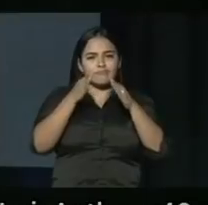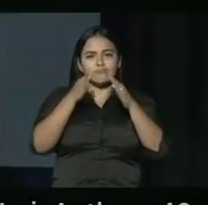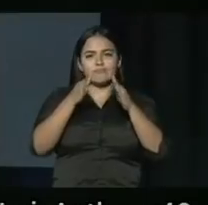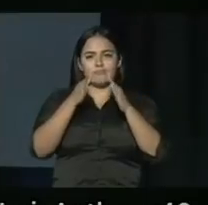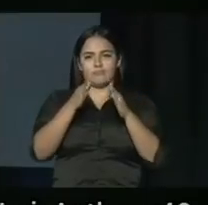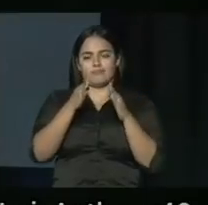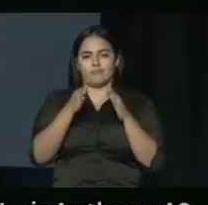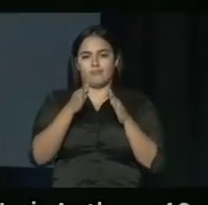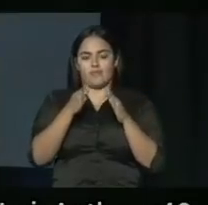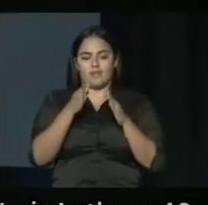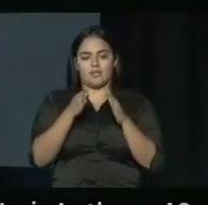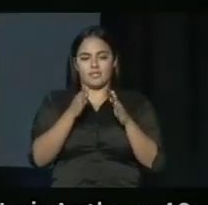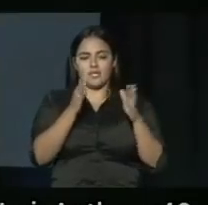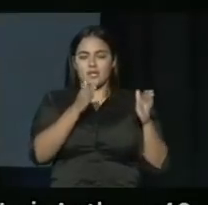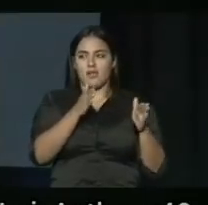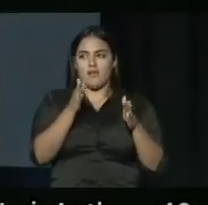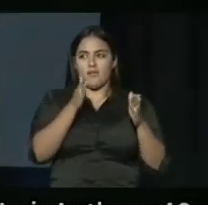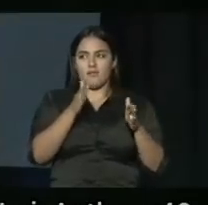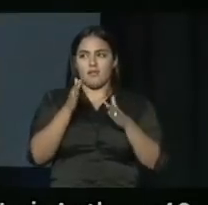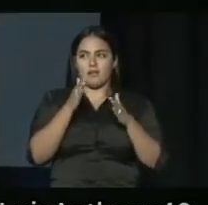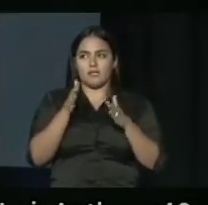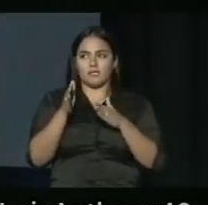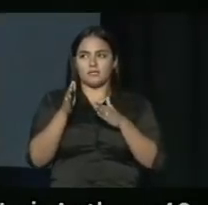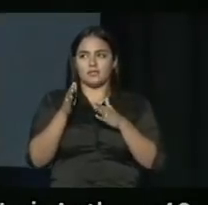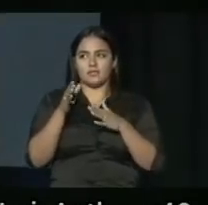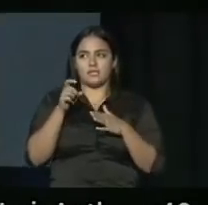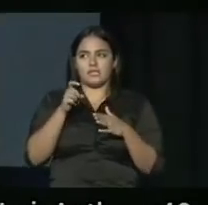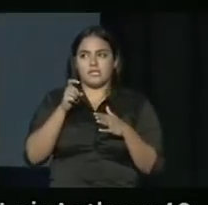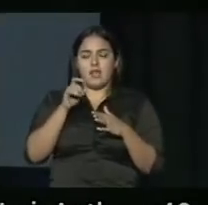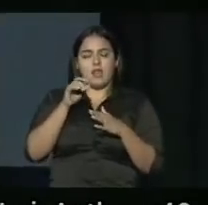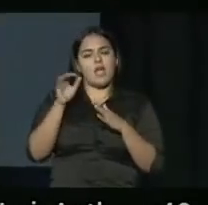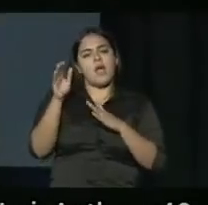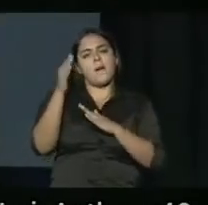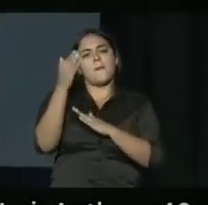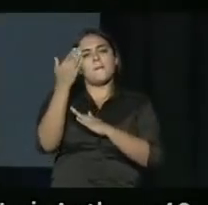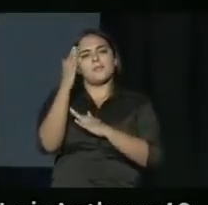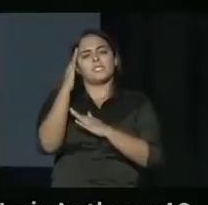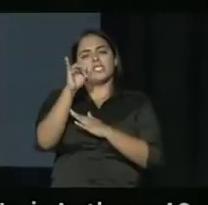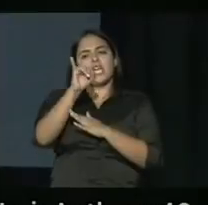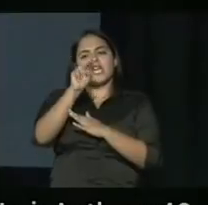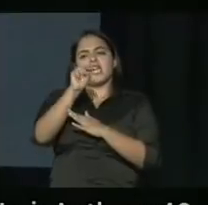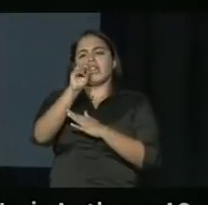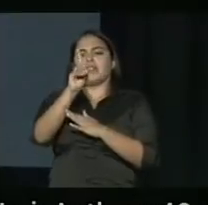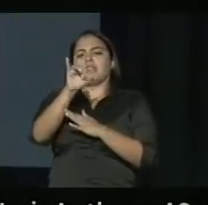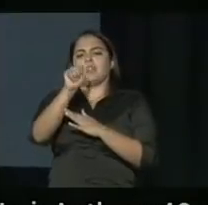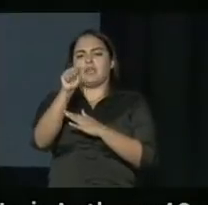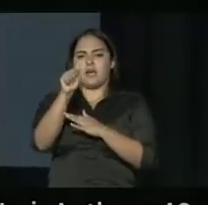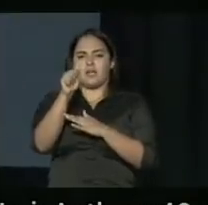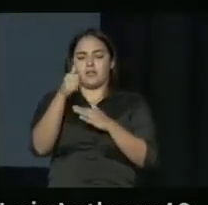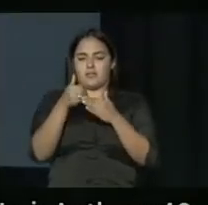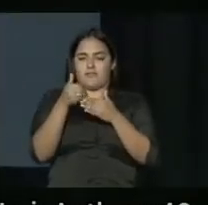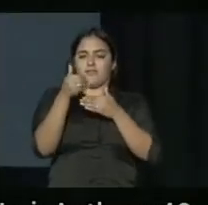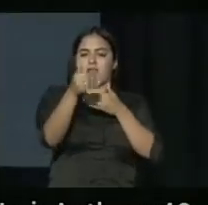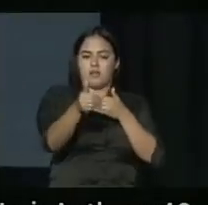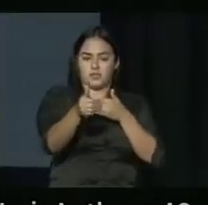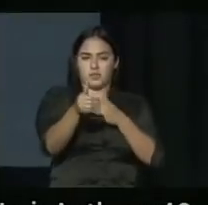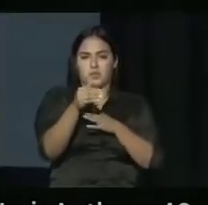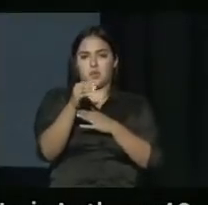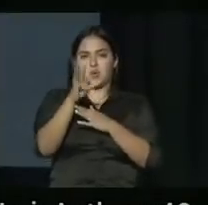las reformas necesarias, emulando jurisdicciones como India, que adelantó sobre 60 posiciones en los índices